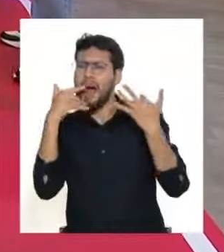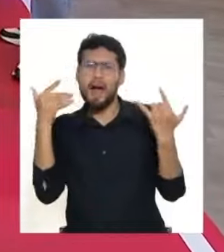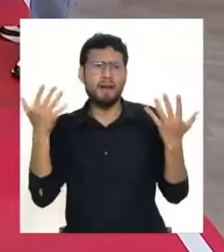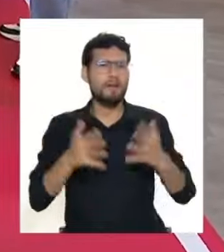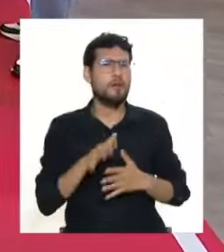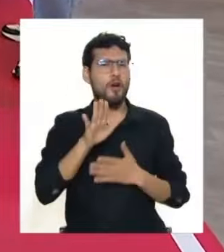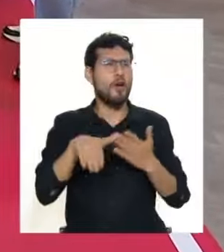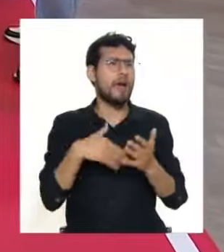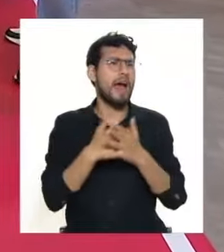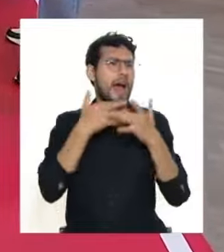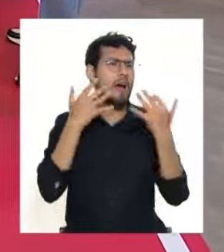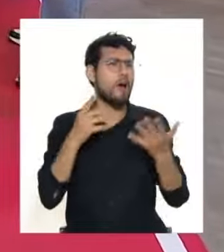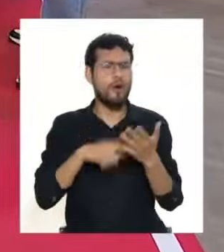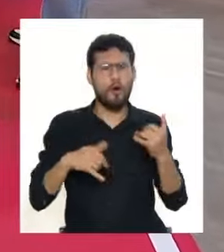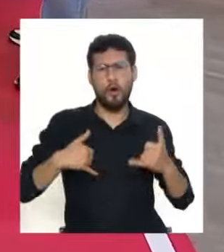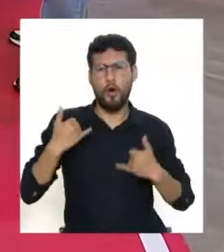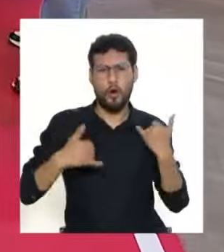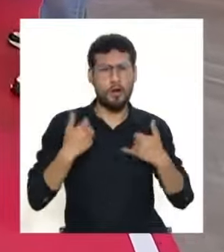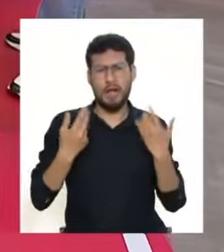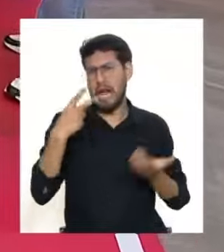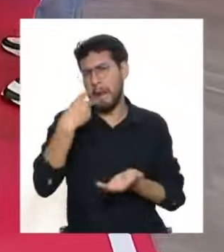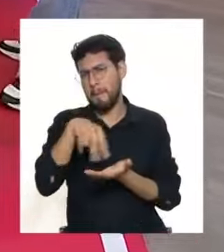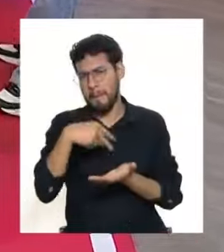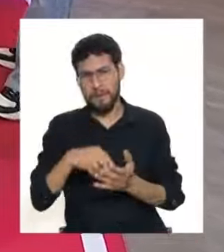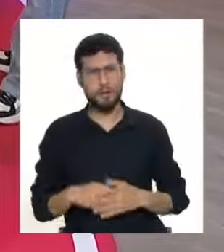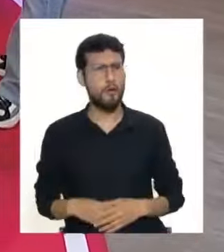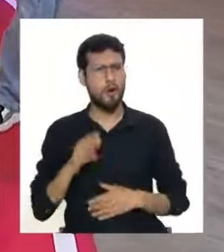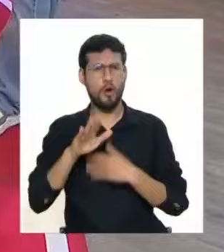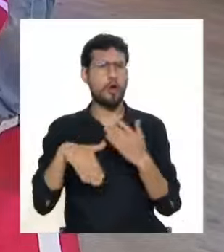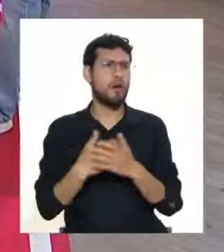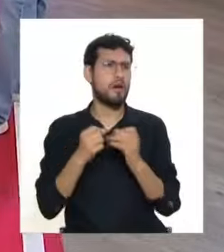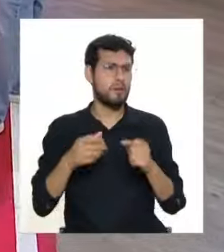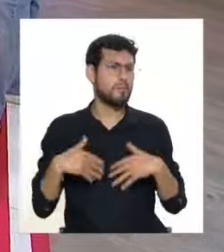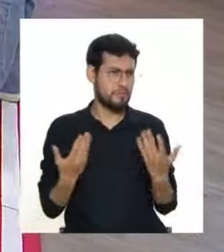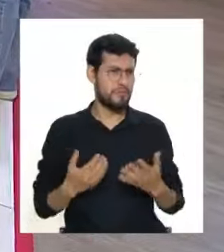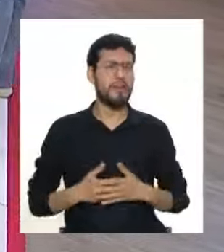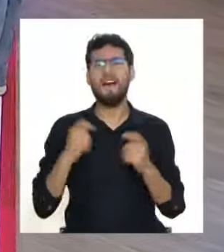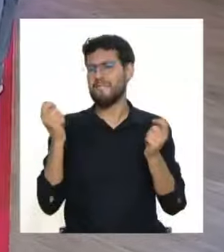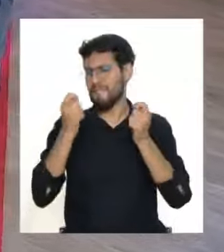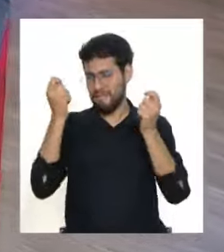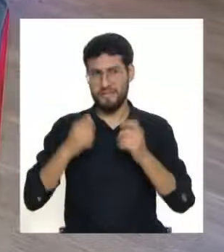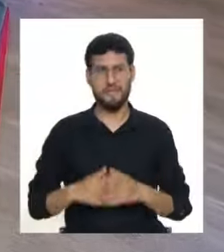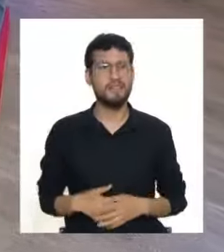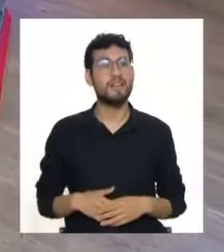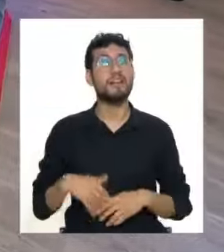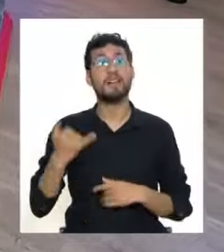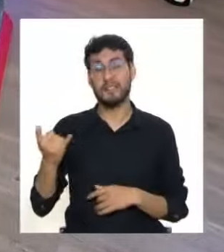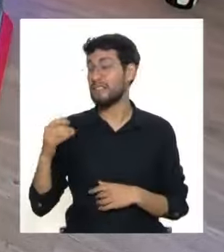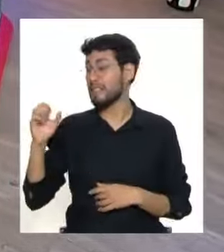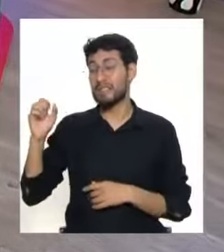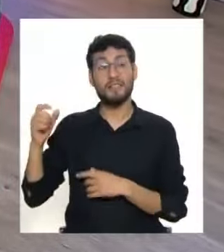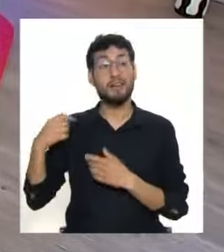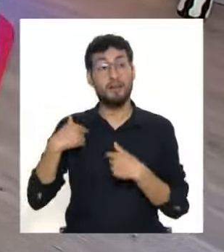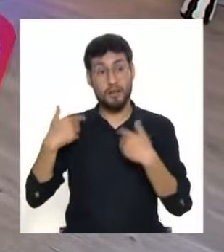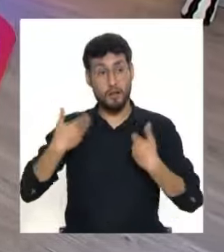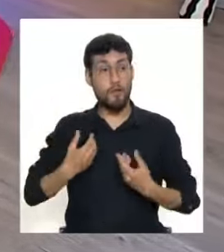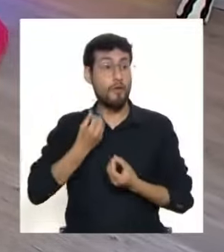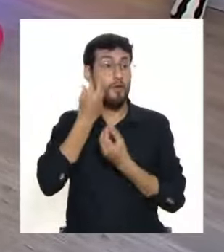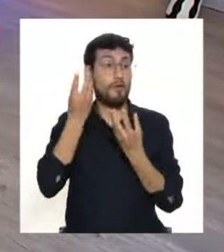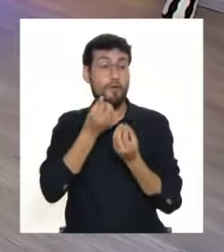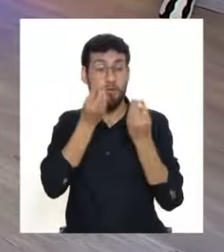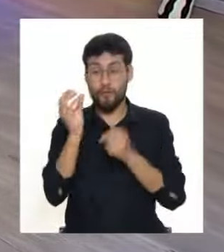representa toda la alegría que pueden representar los jóvenes en los carnavales, todo lo que puede representar las fiestas. Ajá. Y Sana, que representa más que todo nuestra flora,